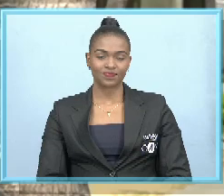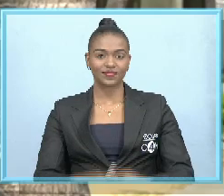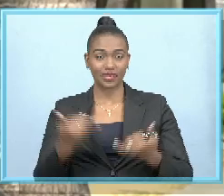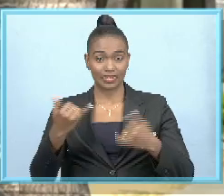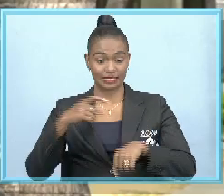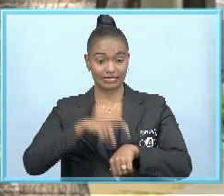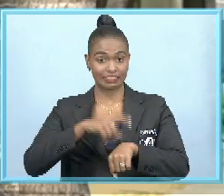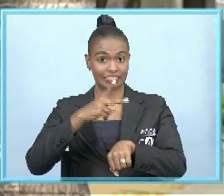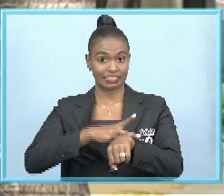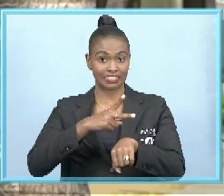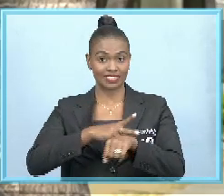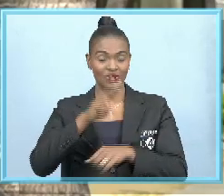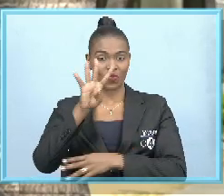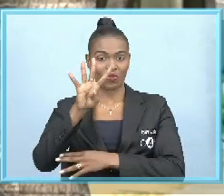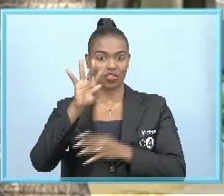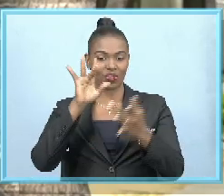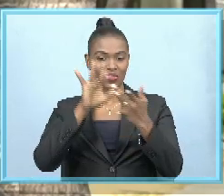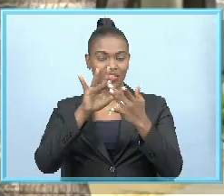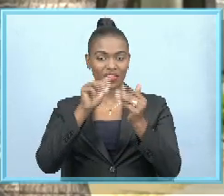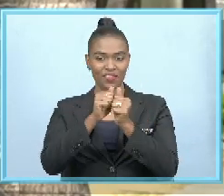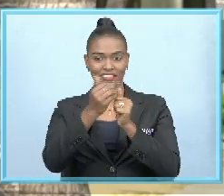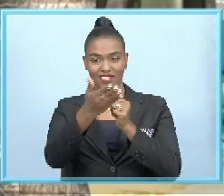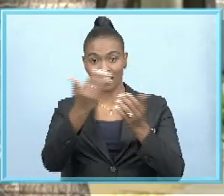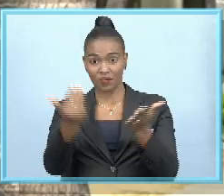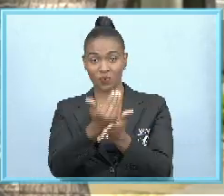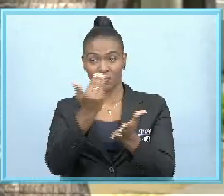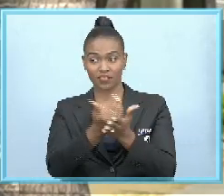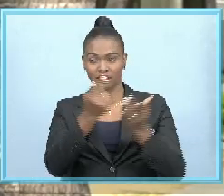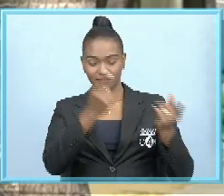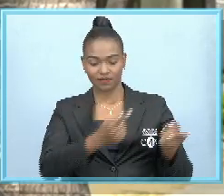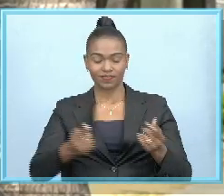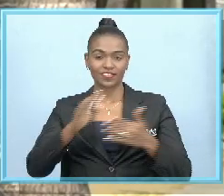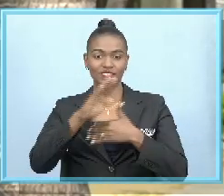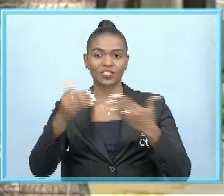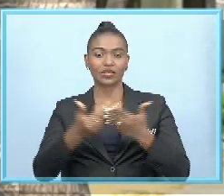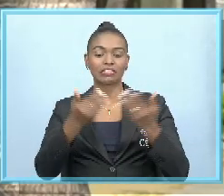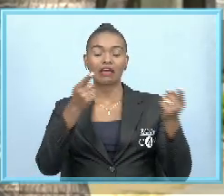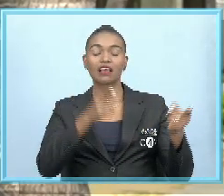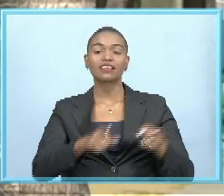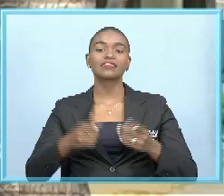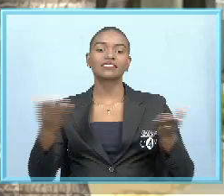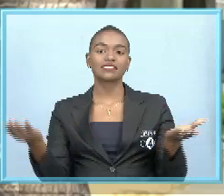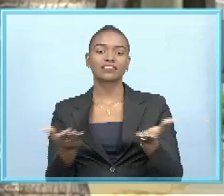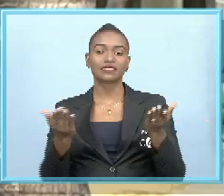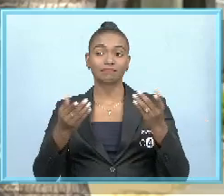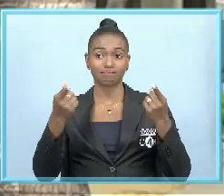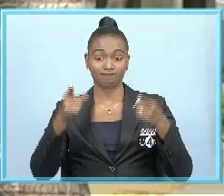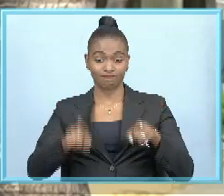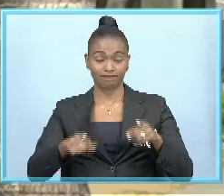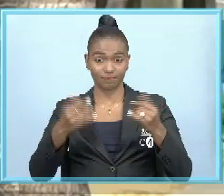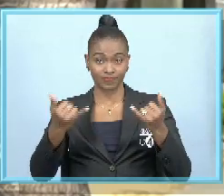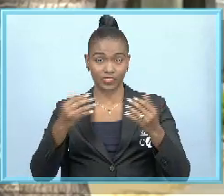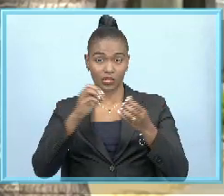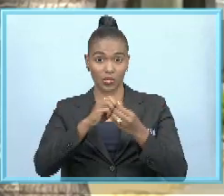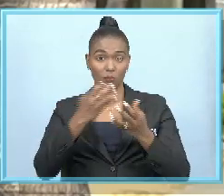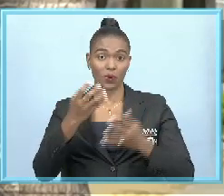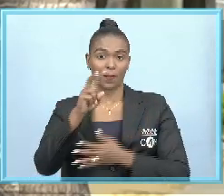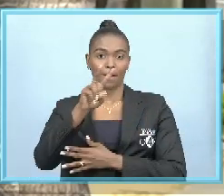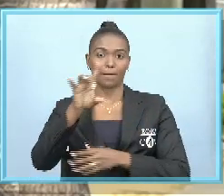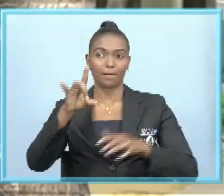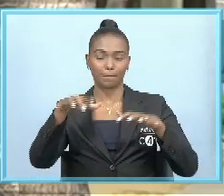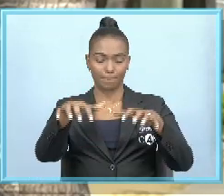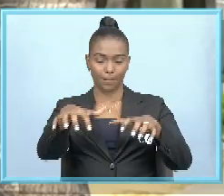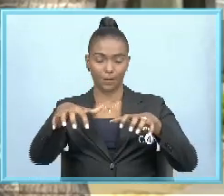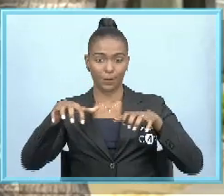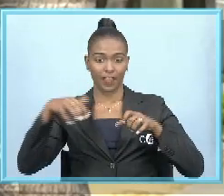A esta hora de la tarde, el 4 conecta con la actualización en todo lo que sucede en el marco, pues, de esta 28ª cumbre